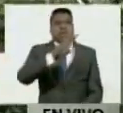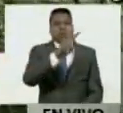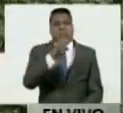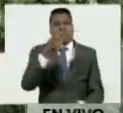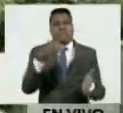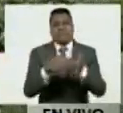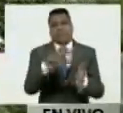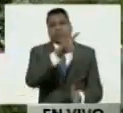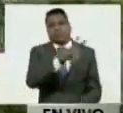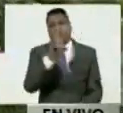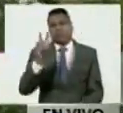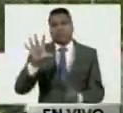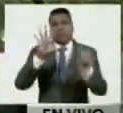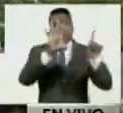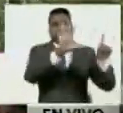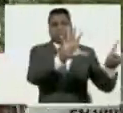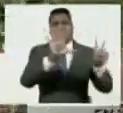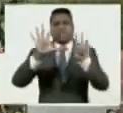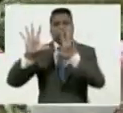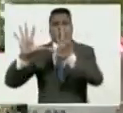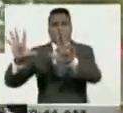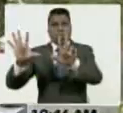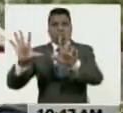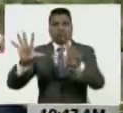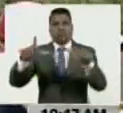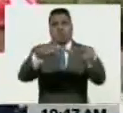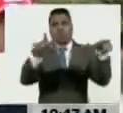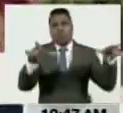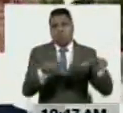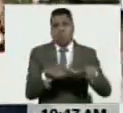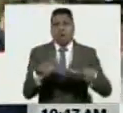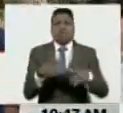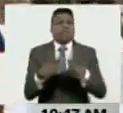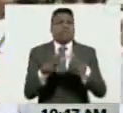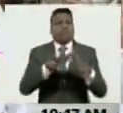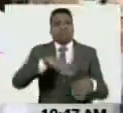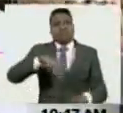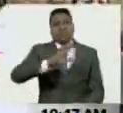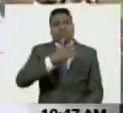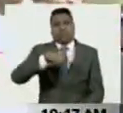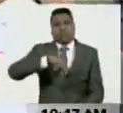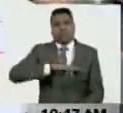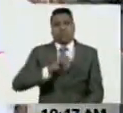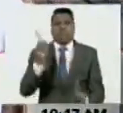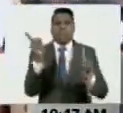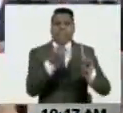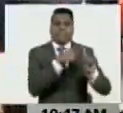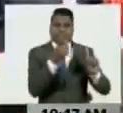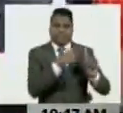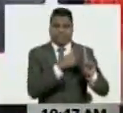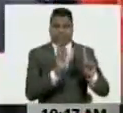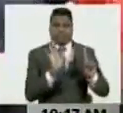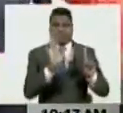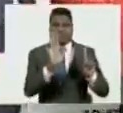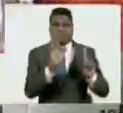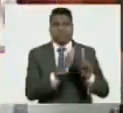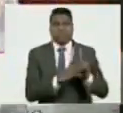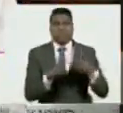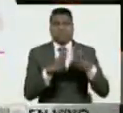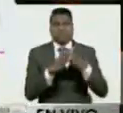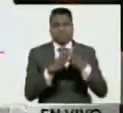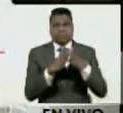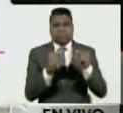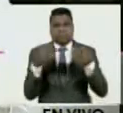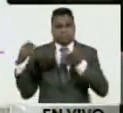2.268 puntos de control y seguridad integral, donde tomamos como eje principal del sistema carretero en